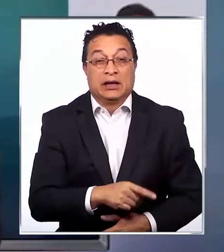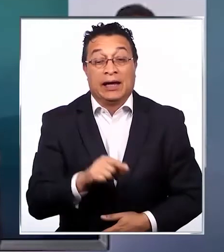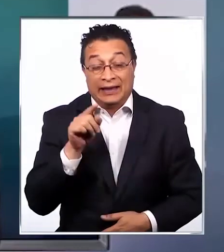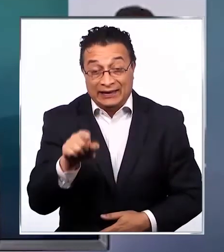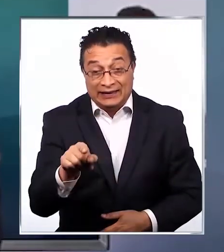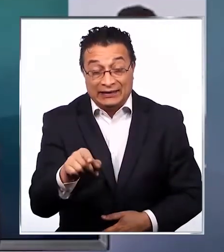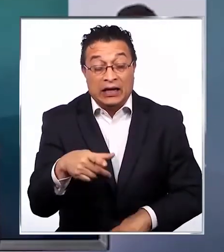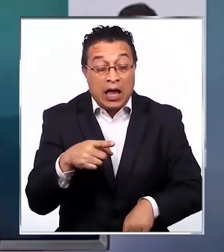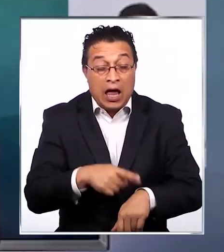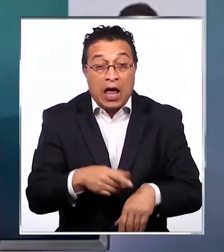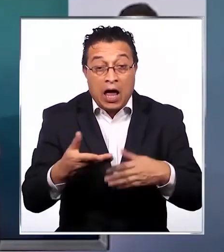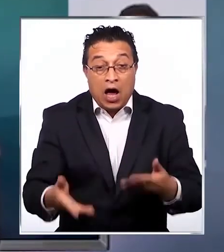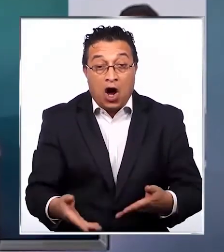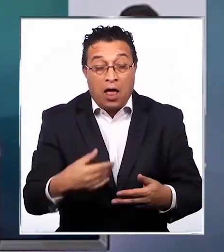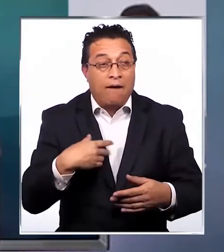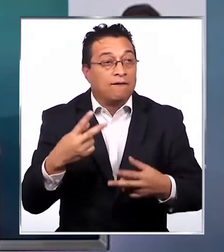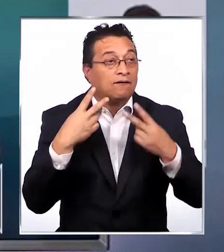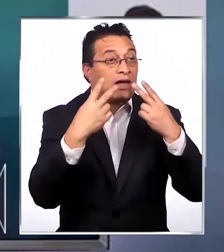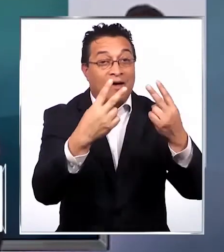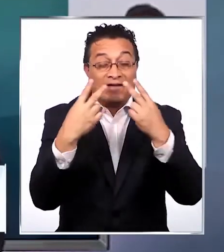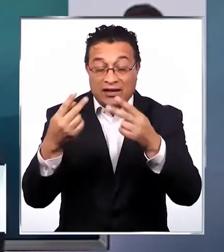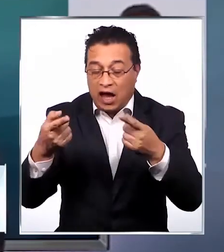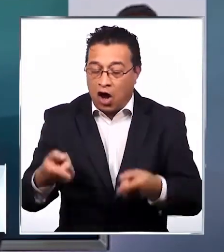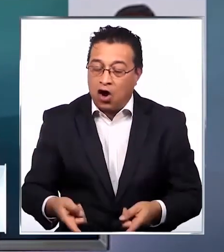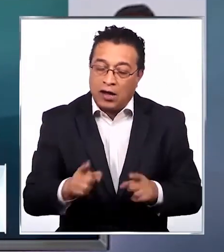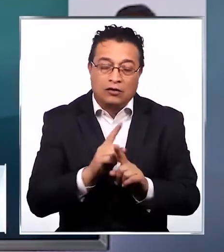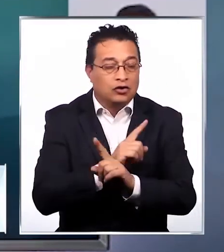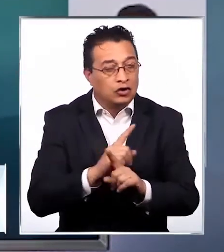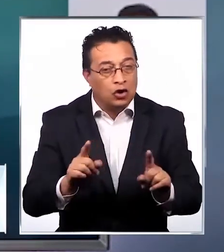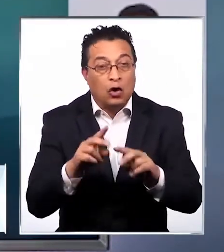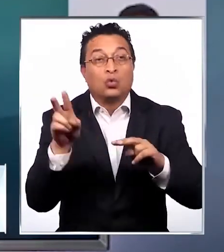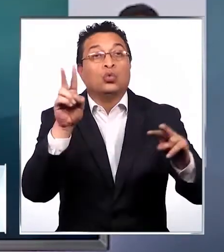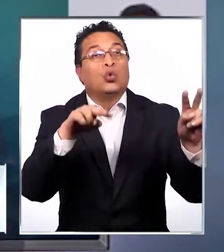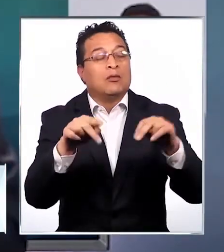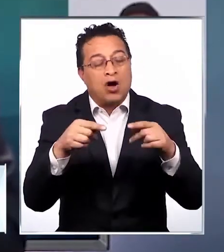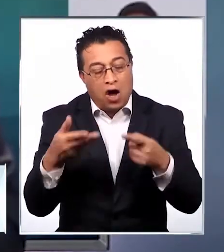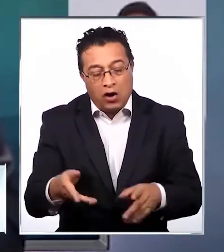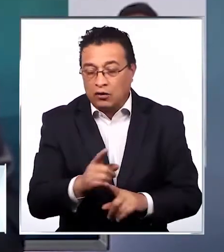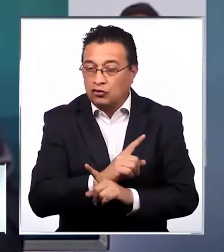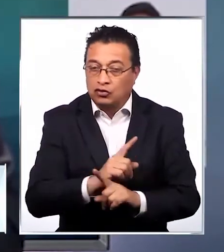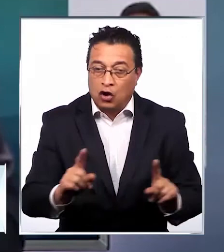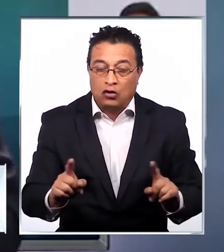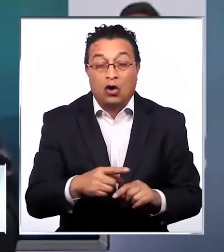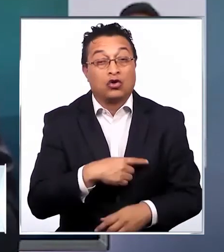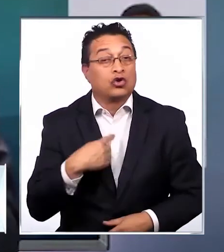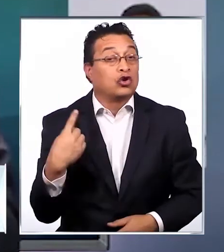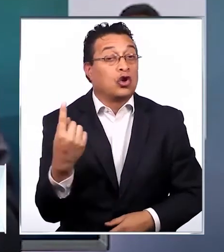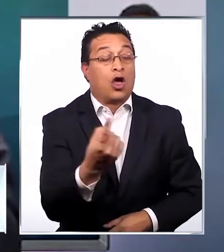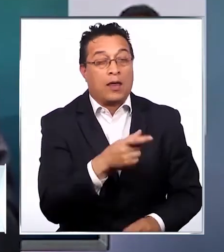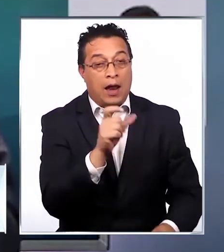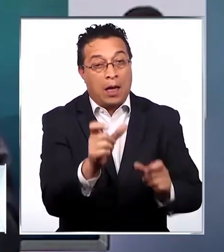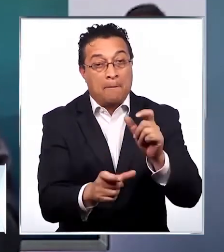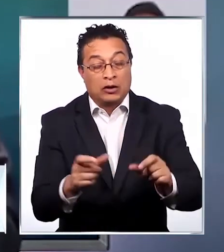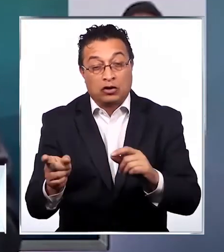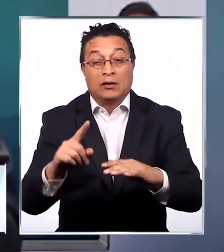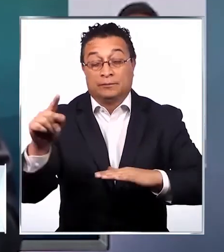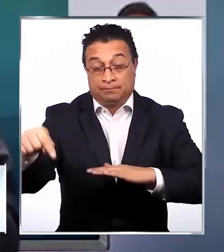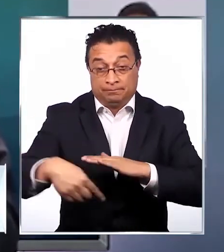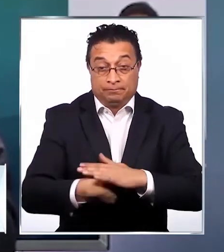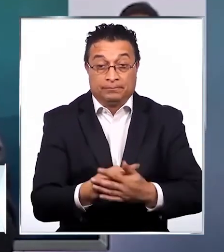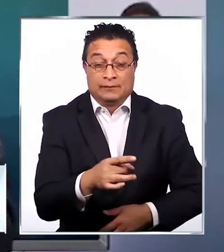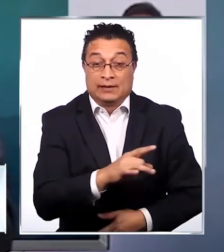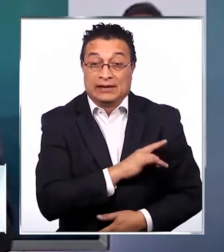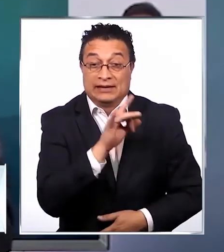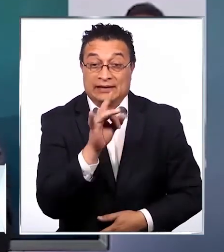Este no es el momento para viajes, este no es el momento para turismo. Toda persona que ingrese al